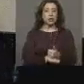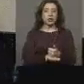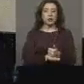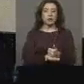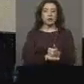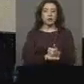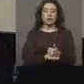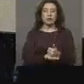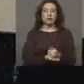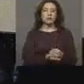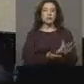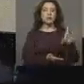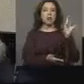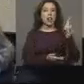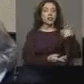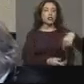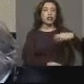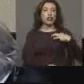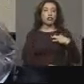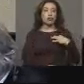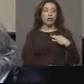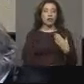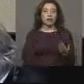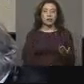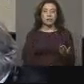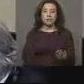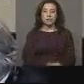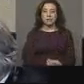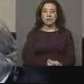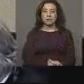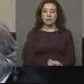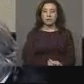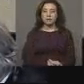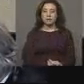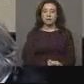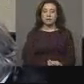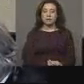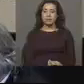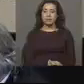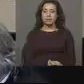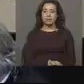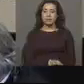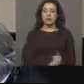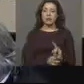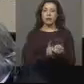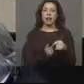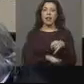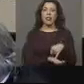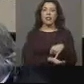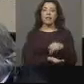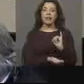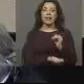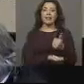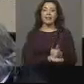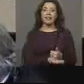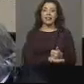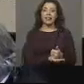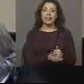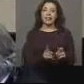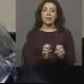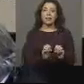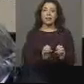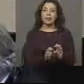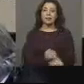través de la elección popular y no sea la prioridad de los intendentes la educación?